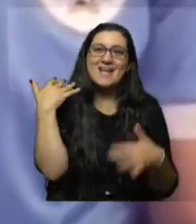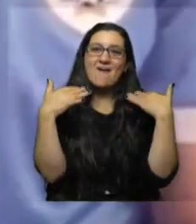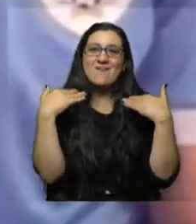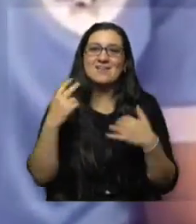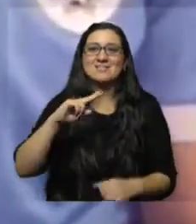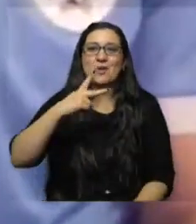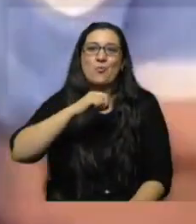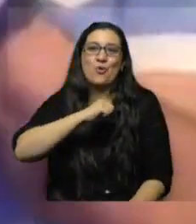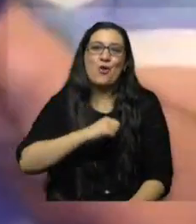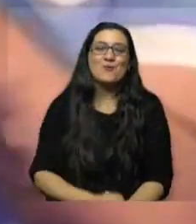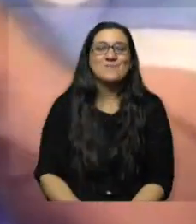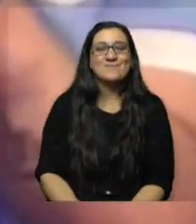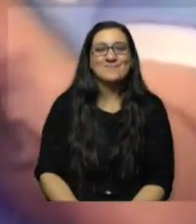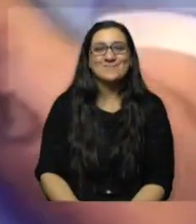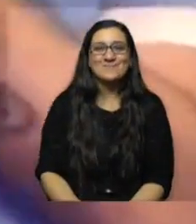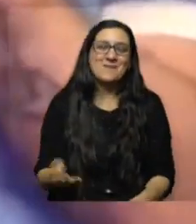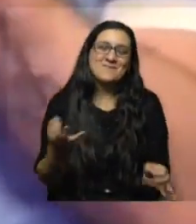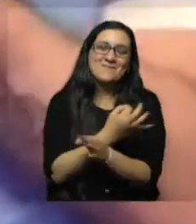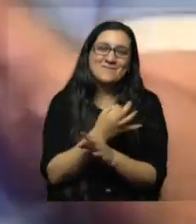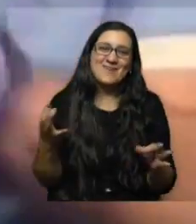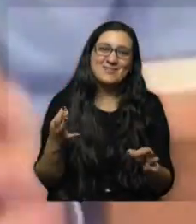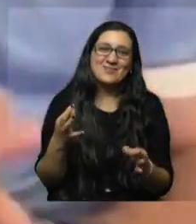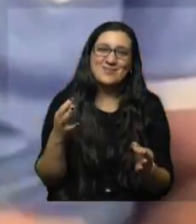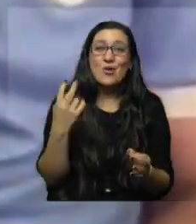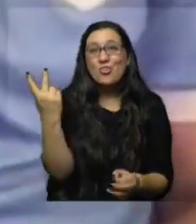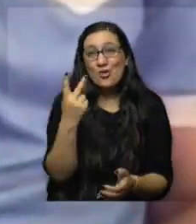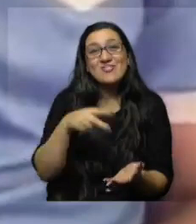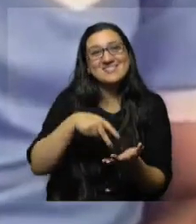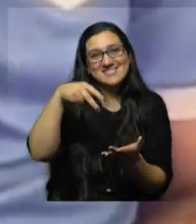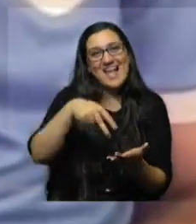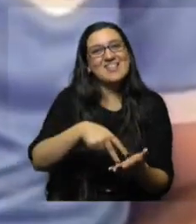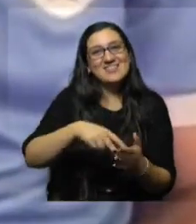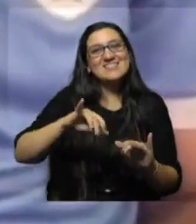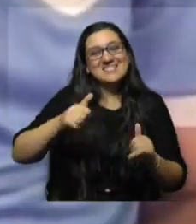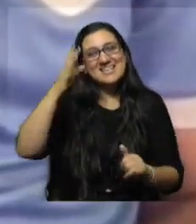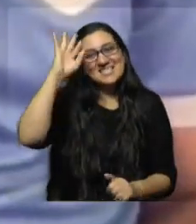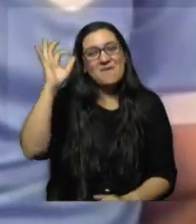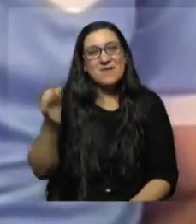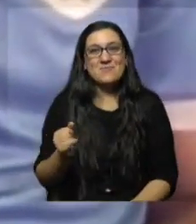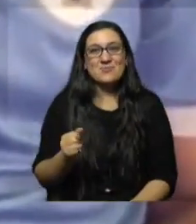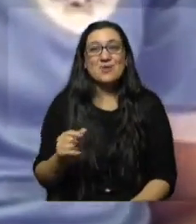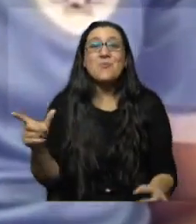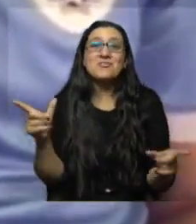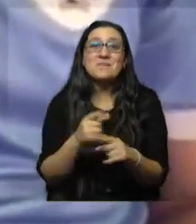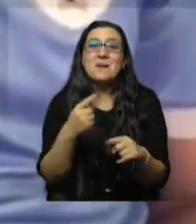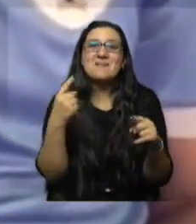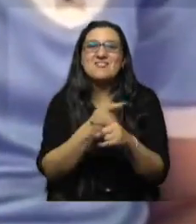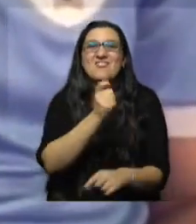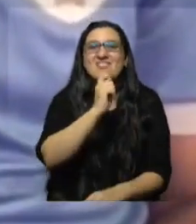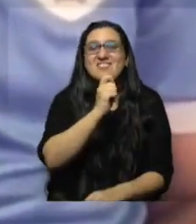Y Cavani. Muy bien. Sárez y Cavani, perfecto. Los salteños, ya sabemos entonces cómo sale el partido, quién va a hacer los